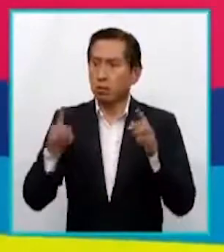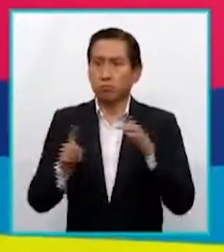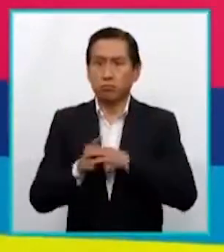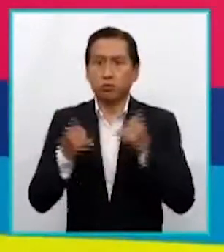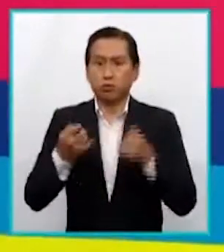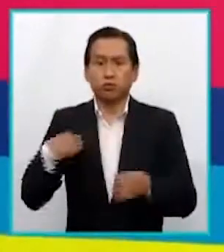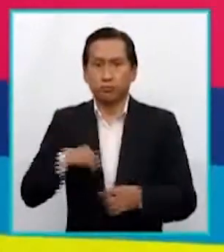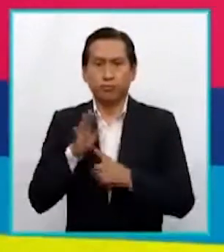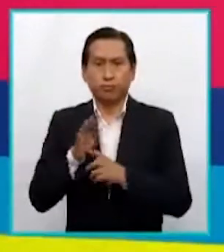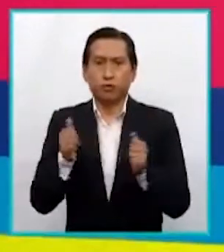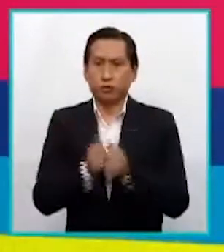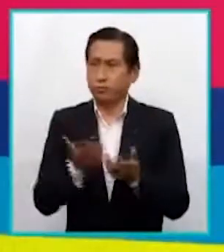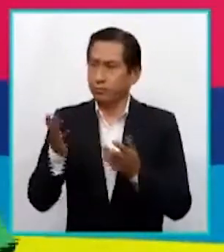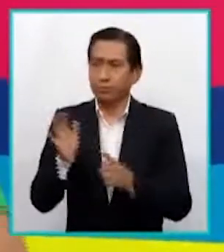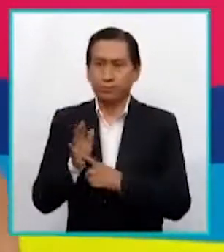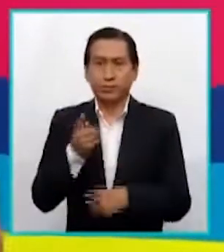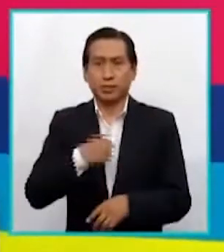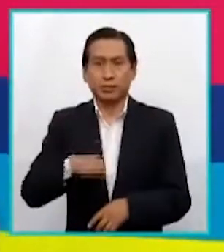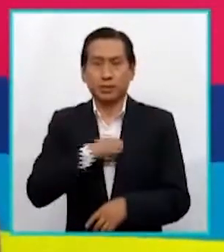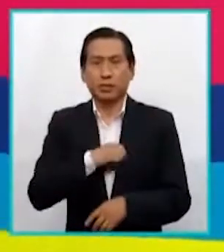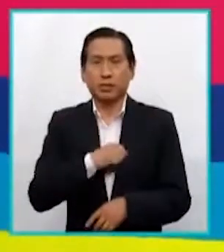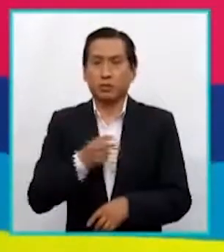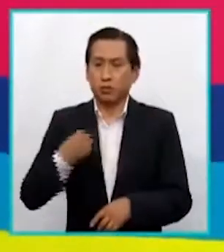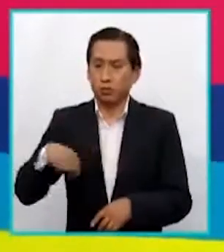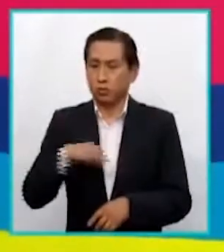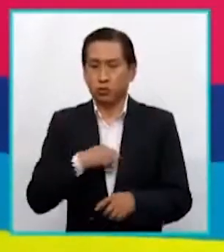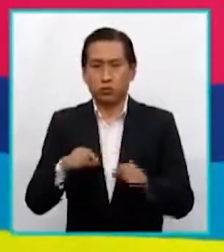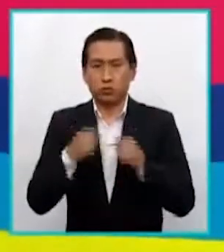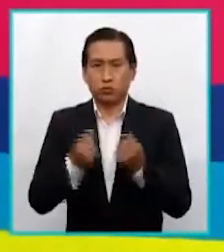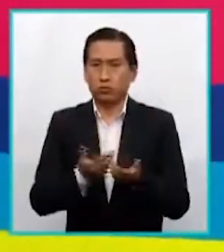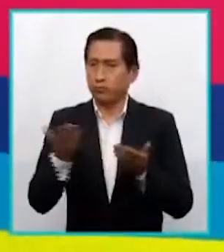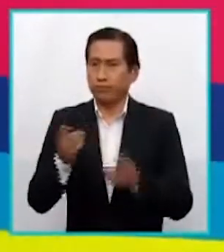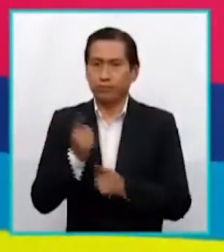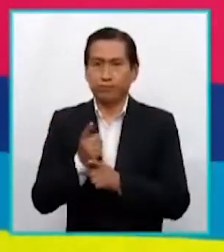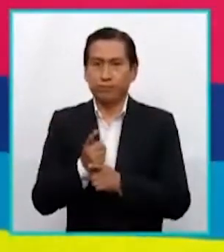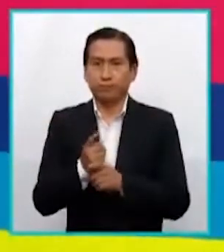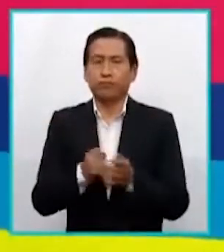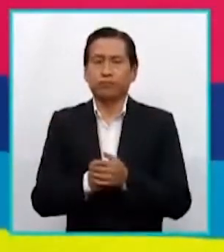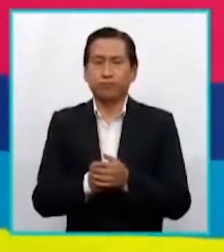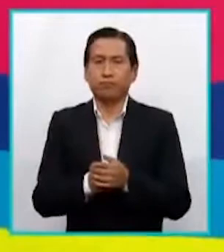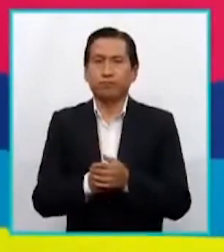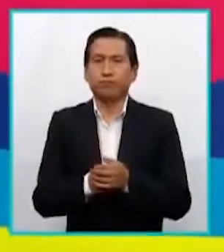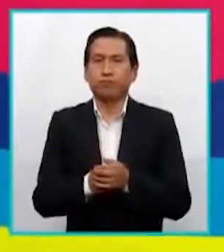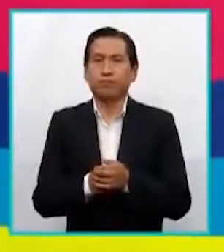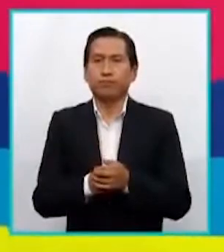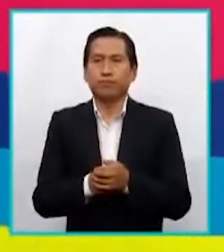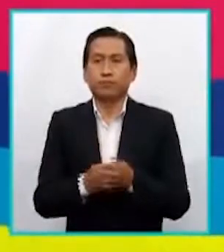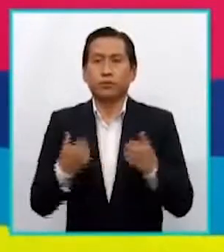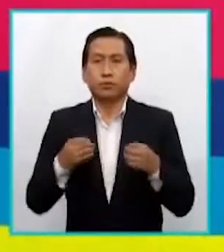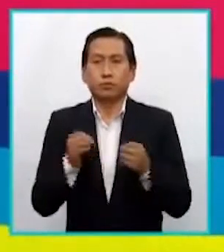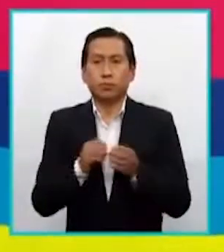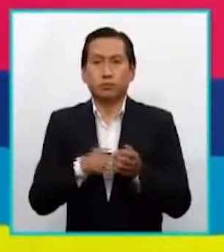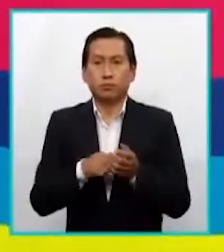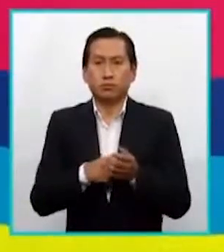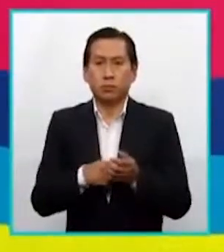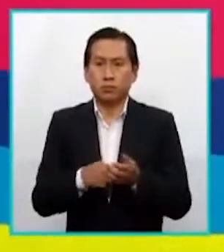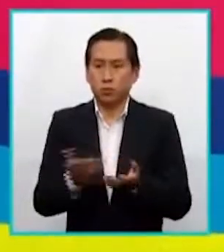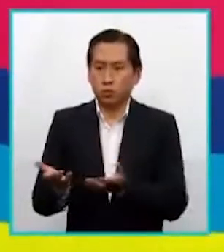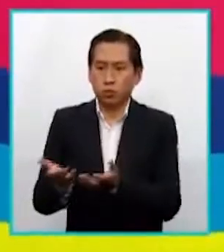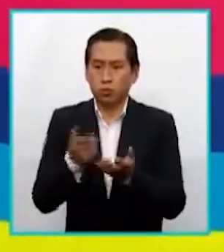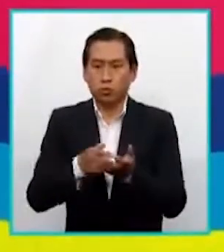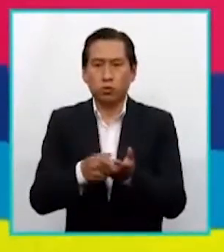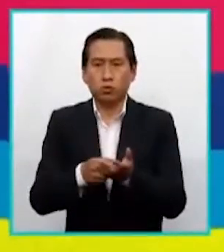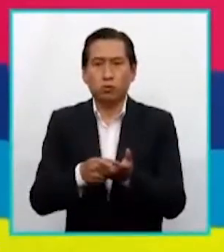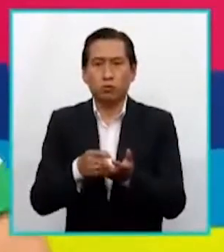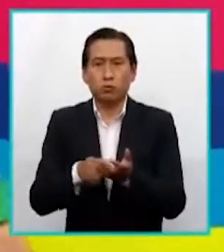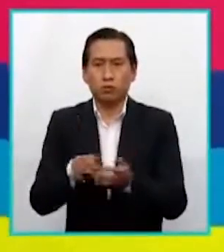hoy nos presentamos junto a Héctor Guerra de España, los Alandino y el maestro Rolando de la Saya Afroboliviana. Va a haber una coa al inicio desde las 7